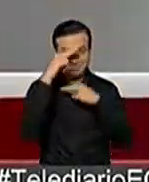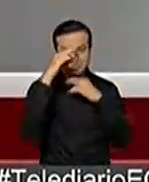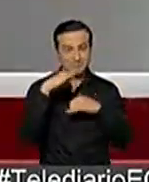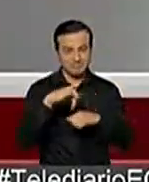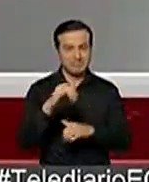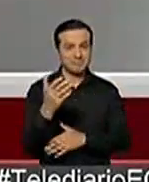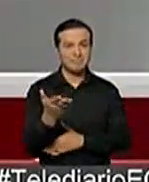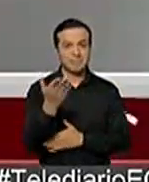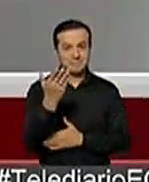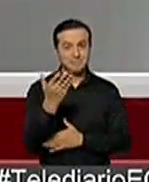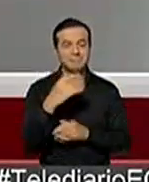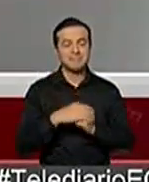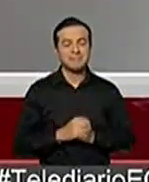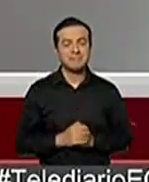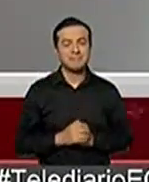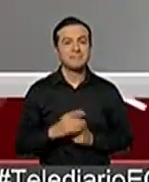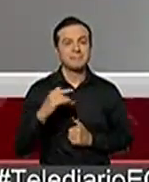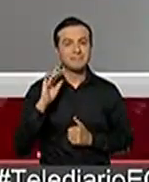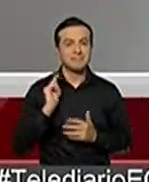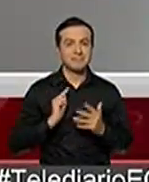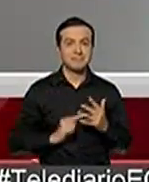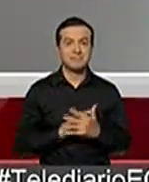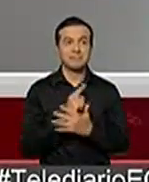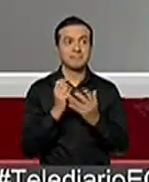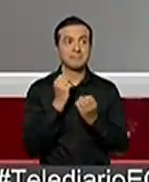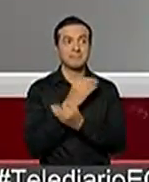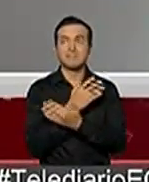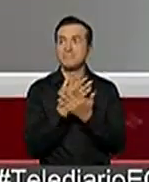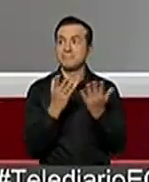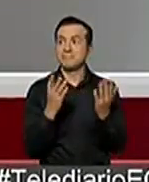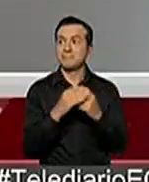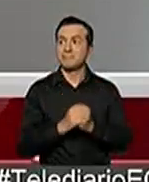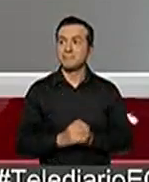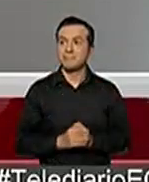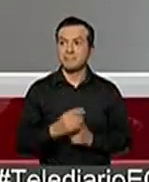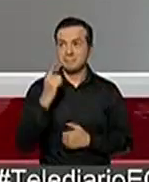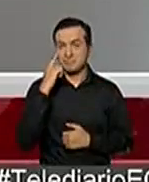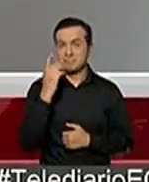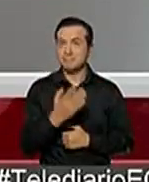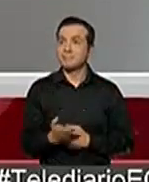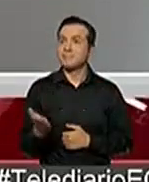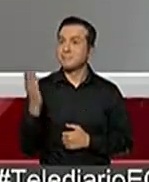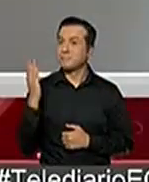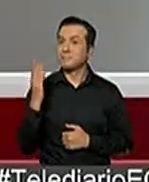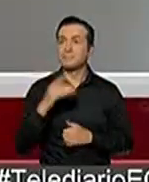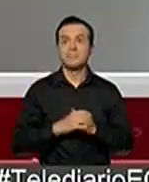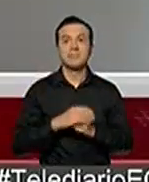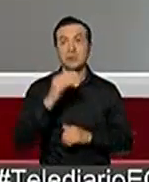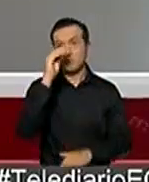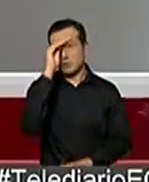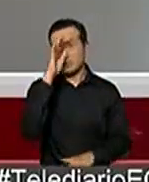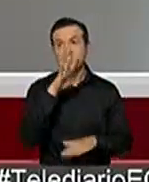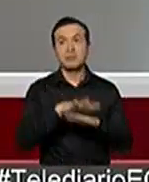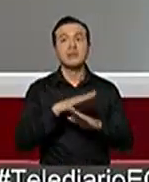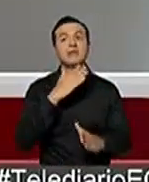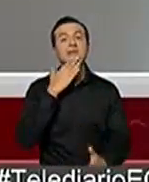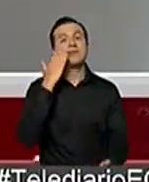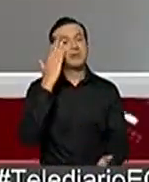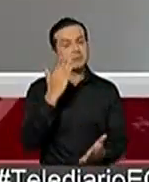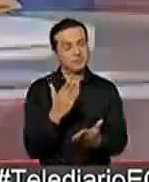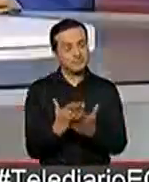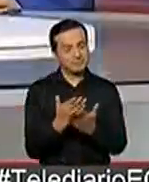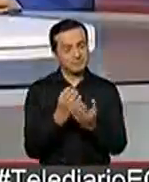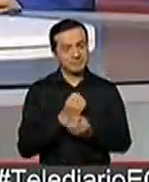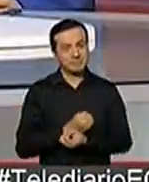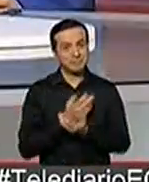y Carla, justamente con más detalles en su telediario Emisión Central. Vamos a estudios. Buenas tardes. Buenas tardes, Alex. Gracias por tu completo